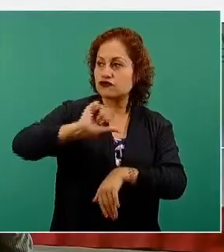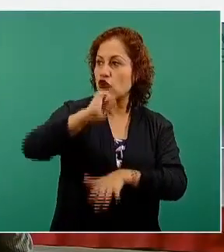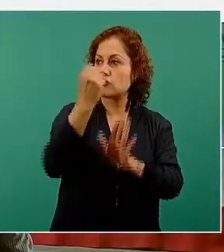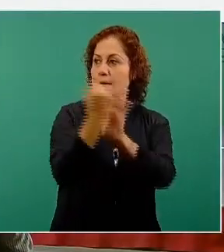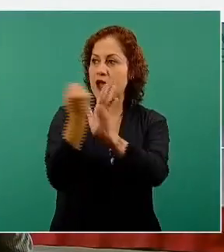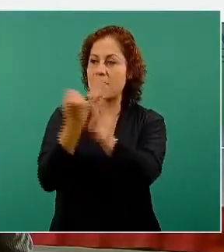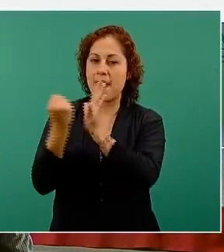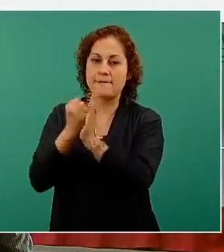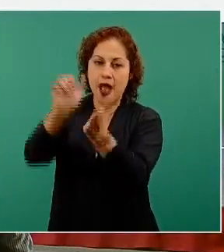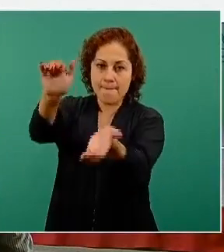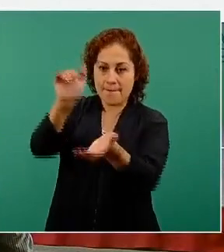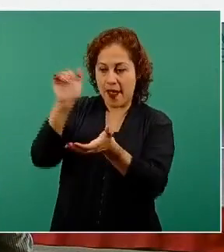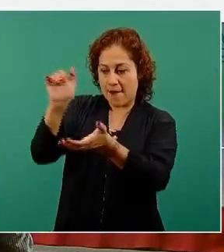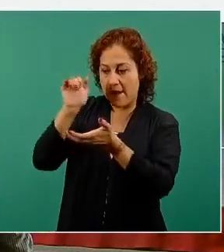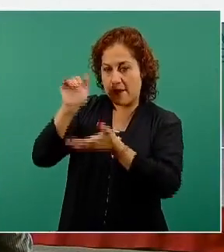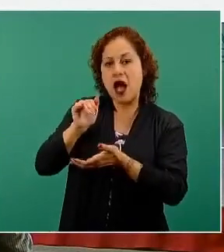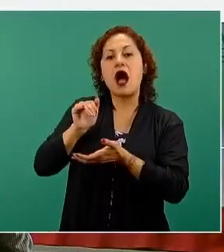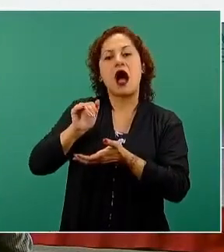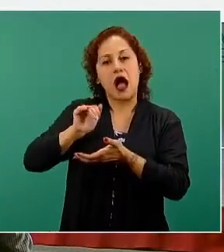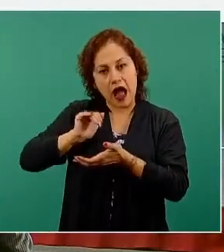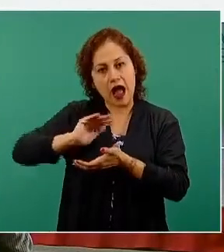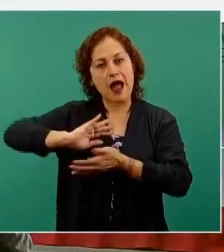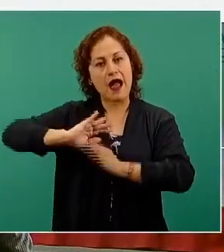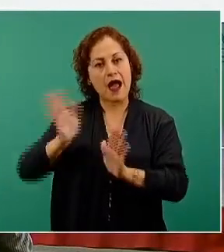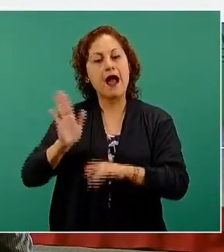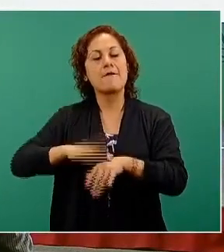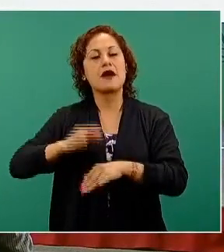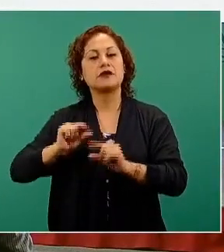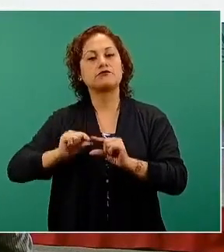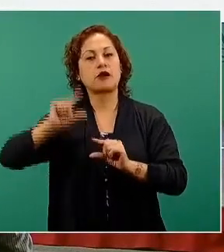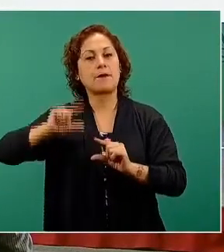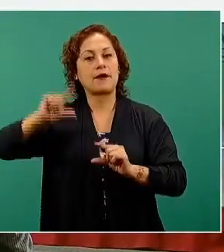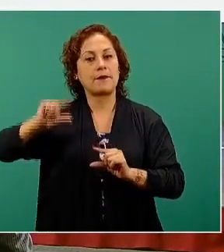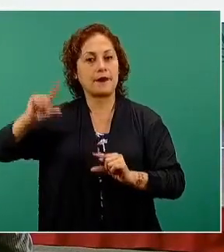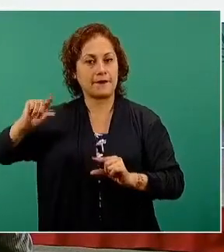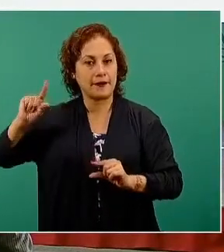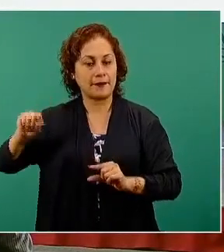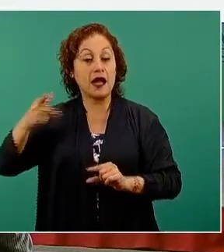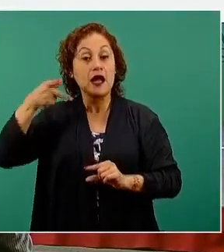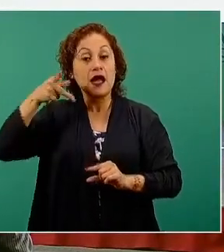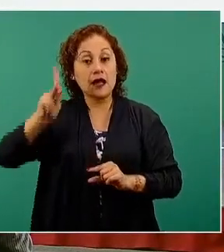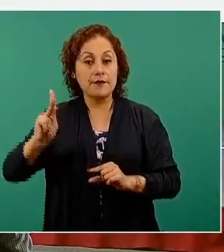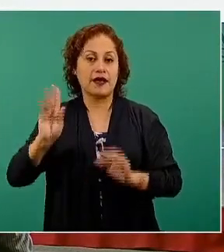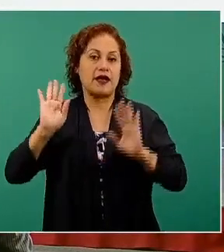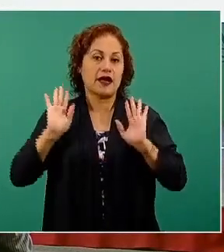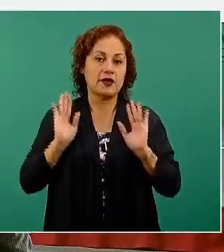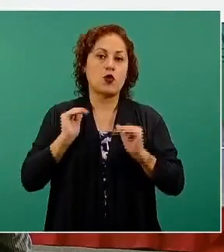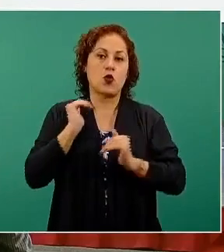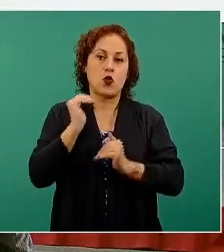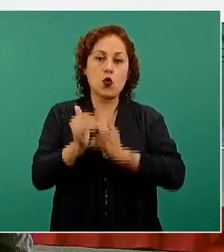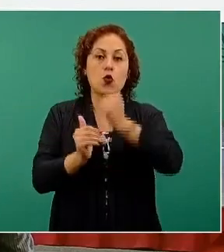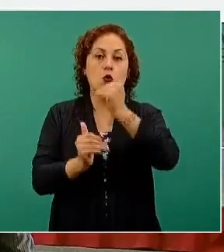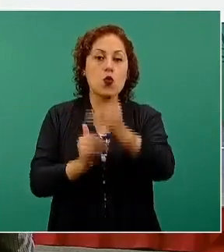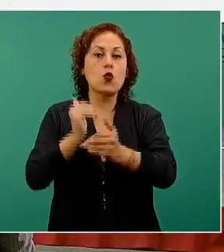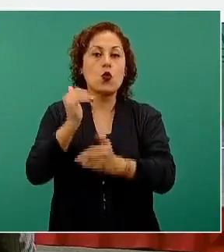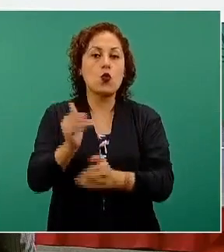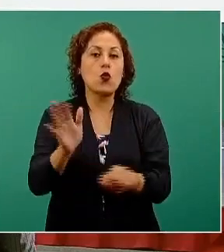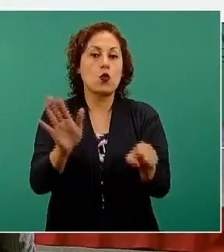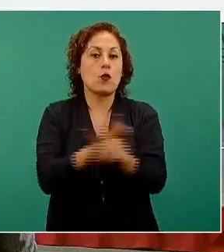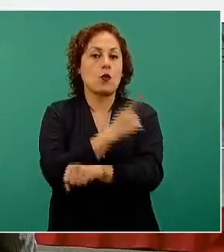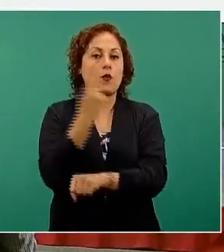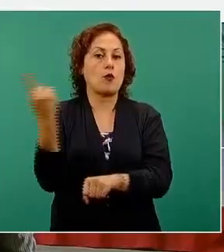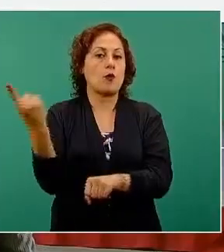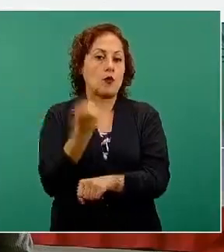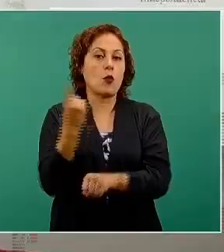siguen habiendo estos picos, pero cada vez estos momentos de pocas vacunas son menos, porque tenemos una proveeduría